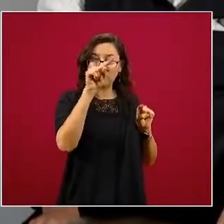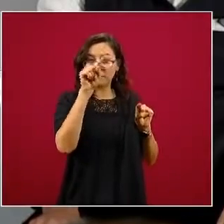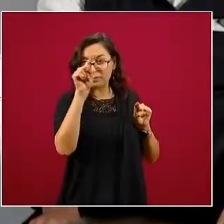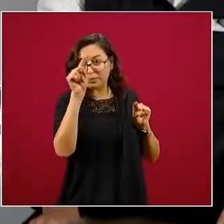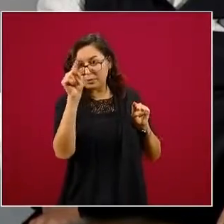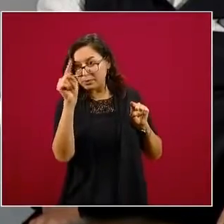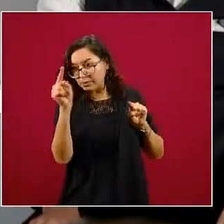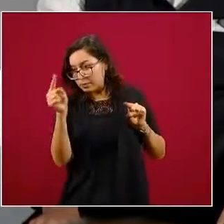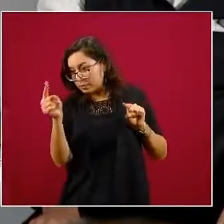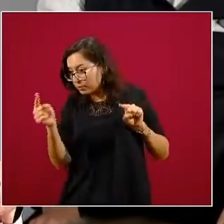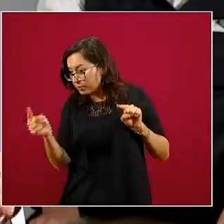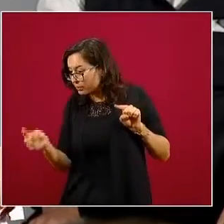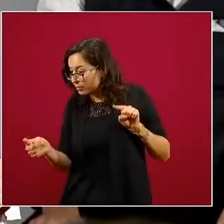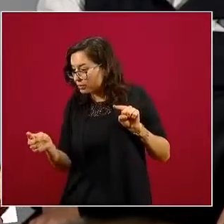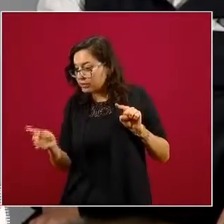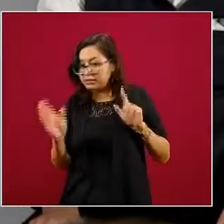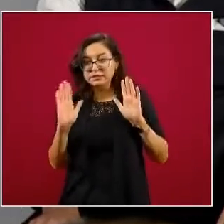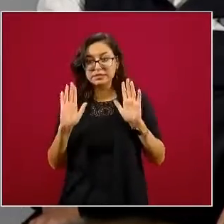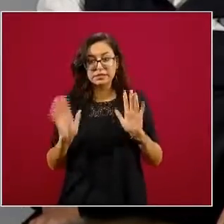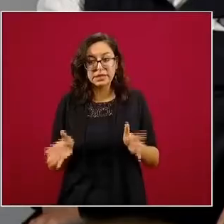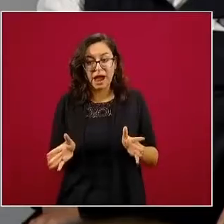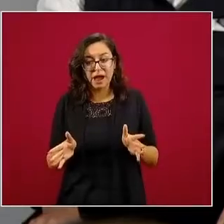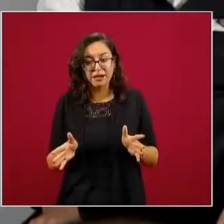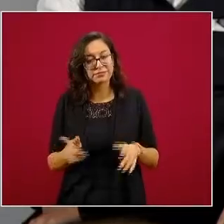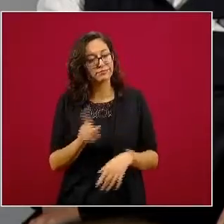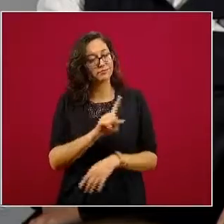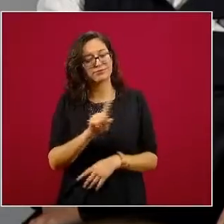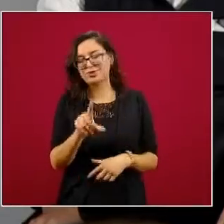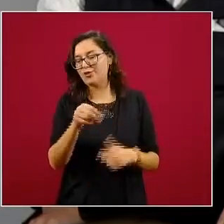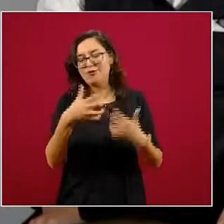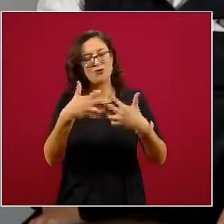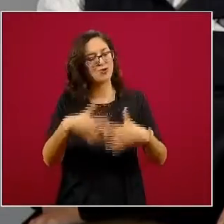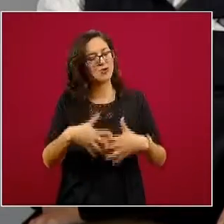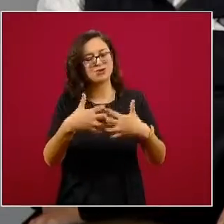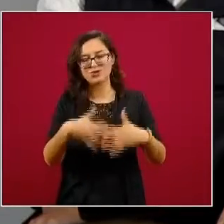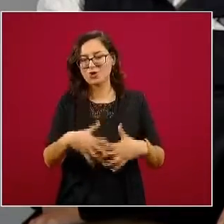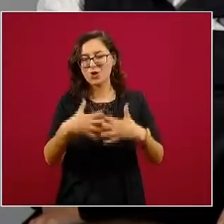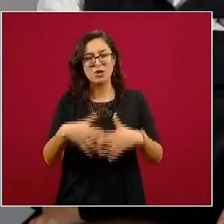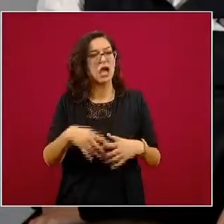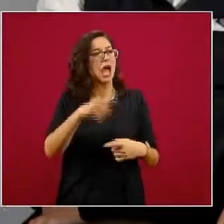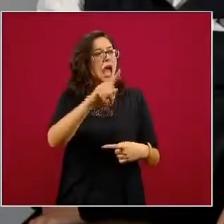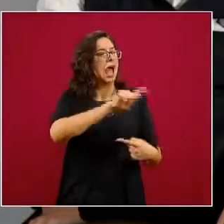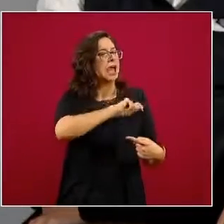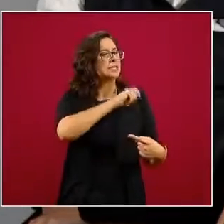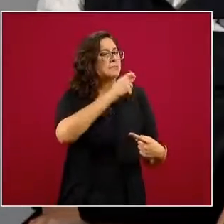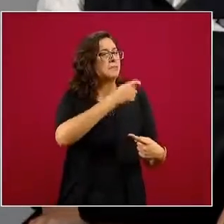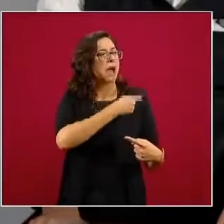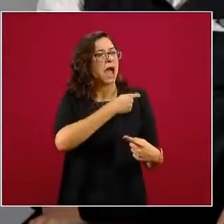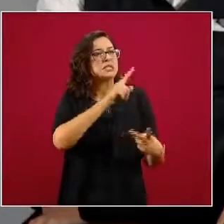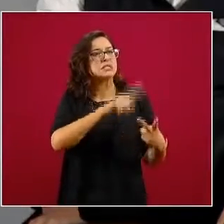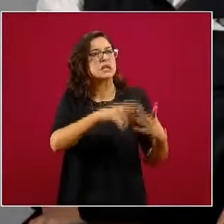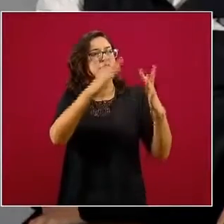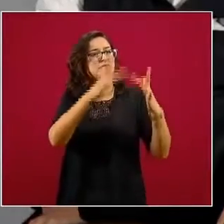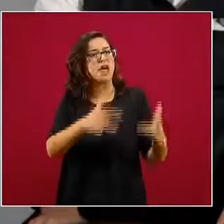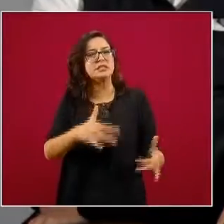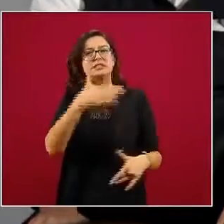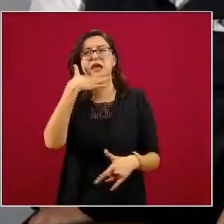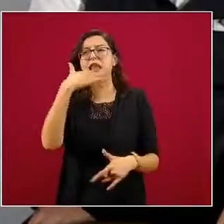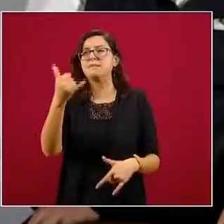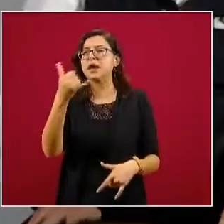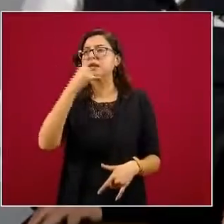como sus subalternos directos. La conducción de esta epidemia, al menos en México, es una conducción técnica, es